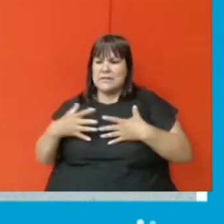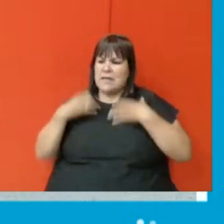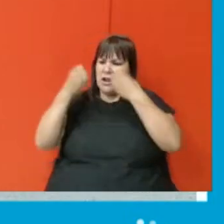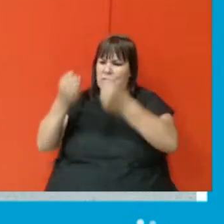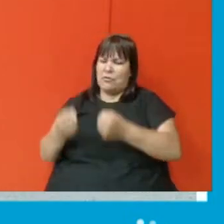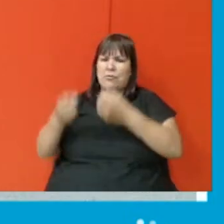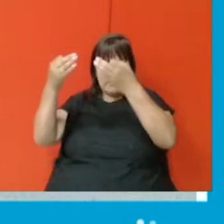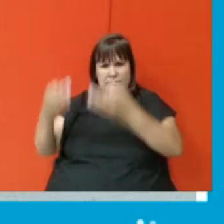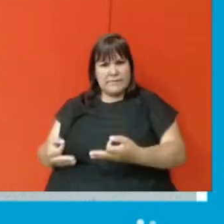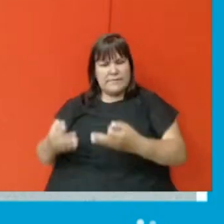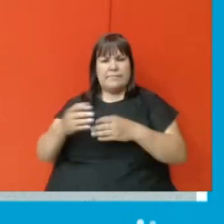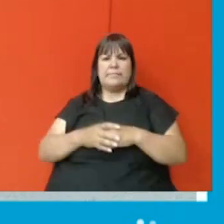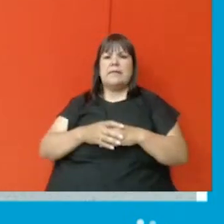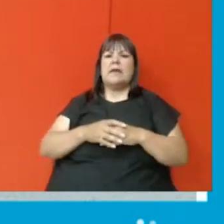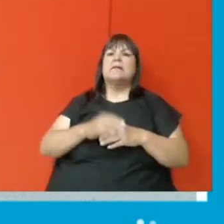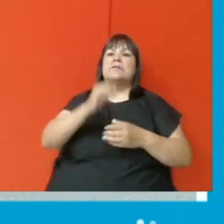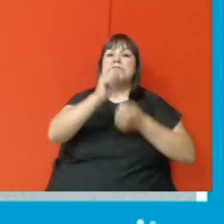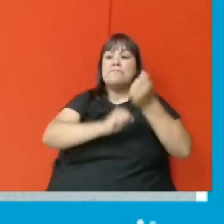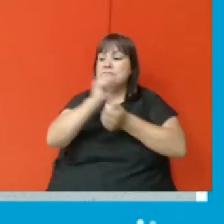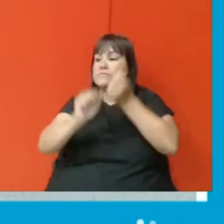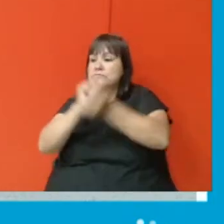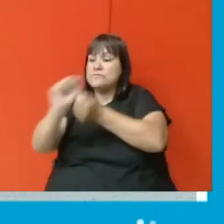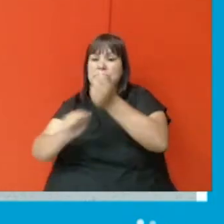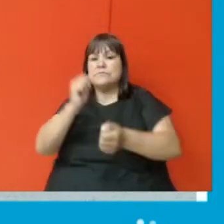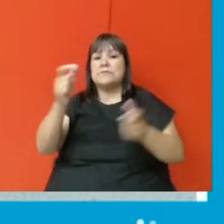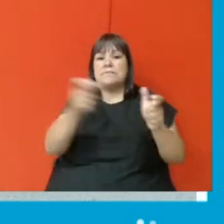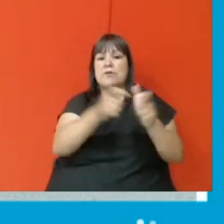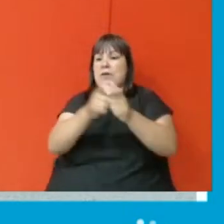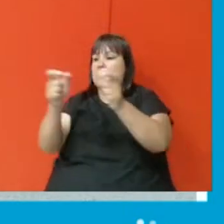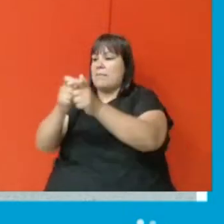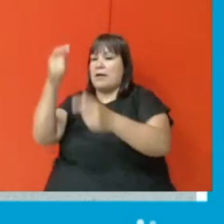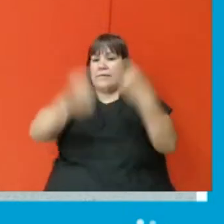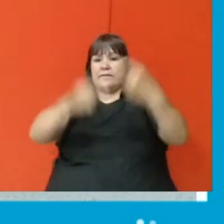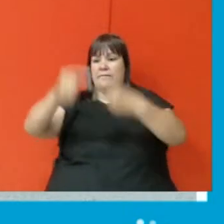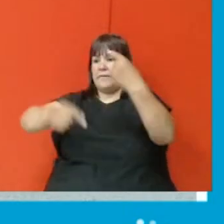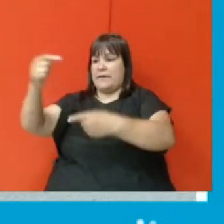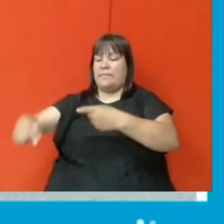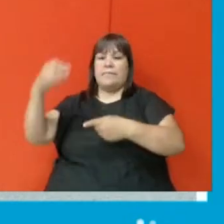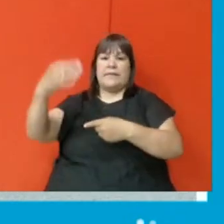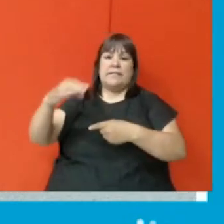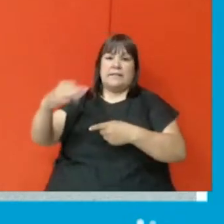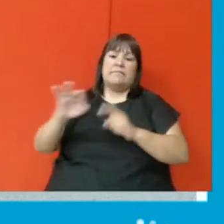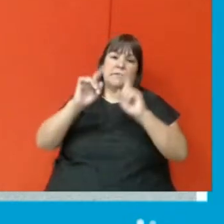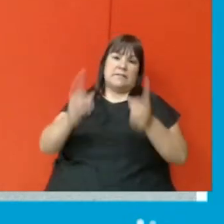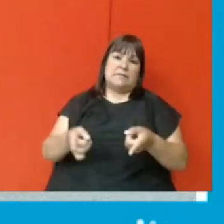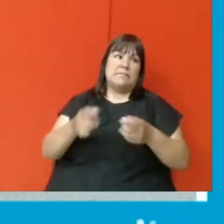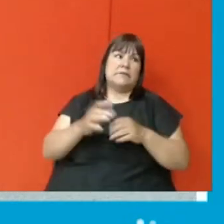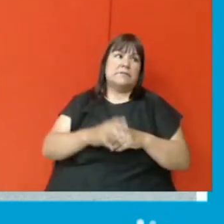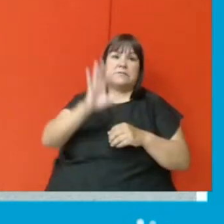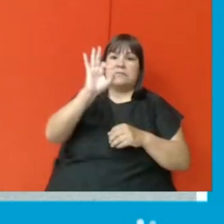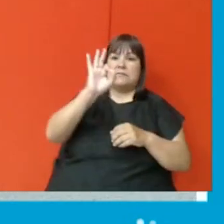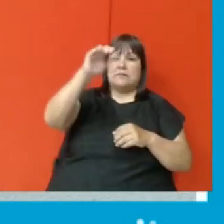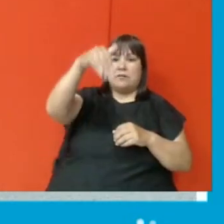en funcionamiento todos estos programas que la OMS está en este momento largando. La OMS